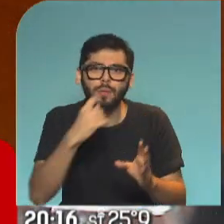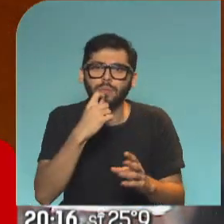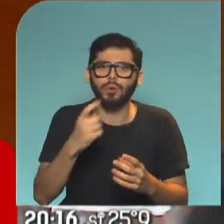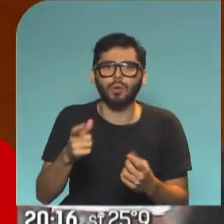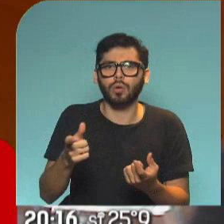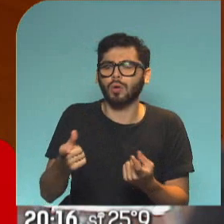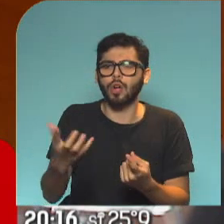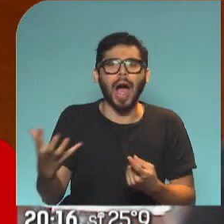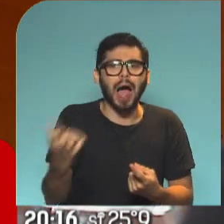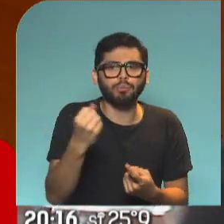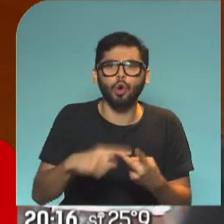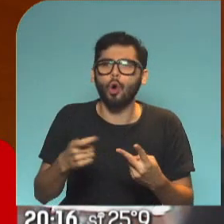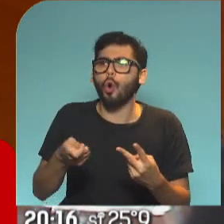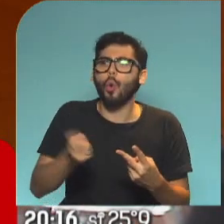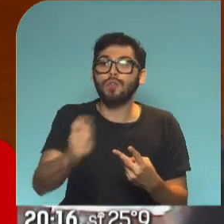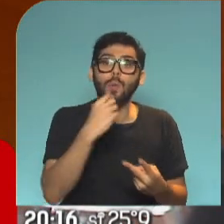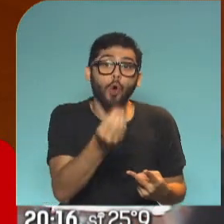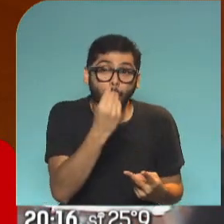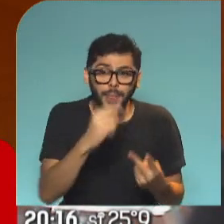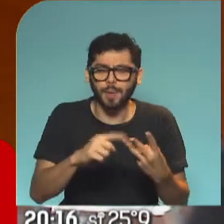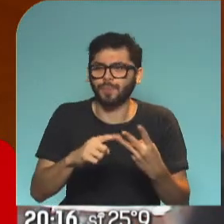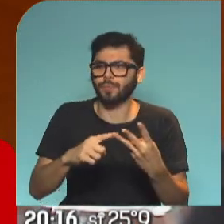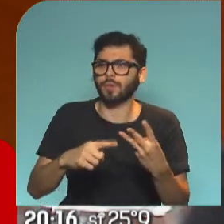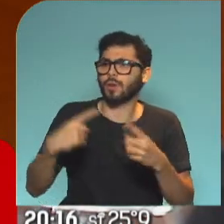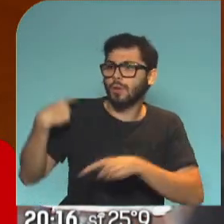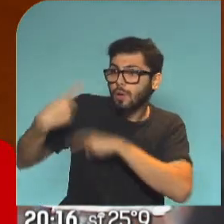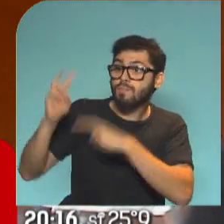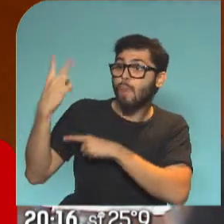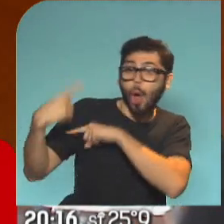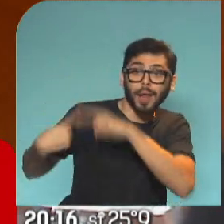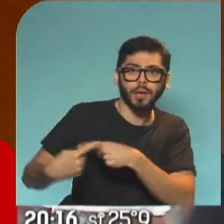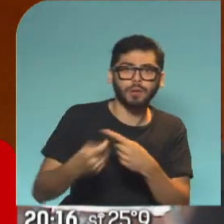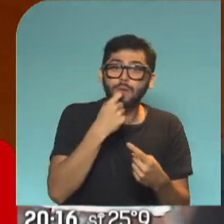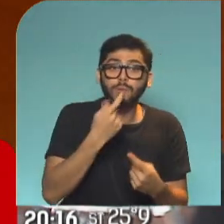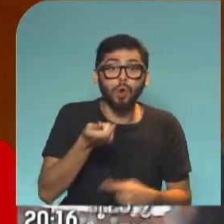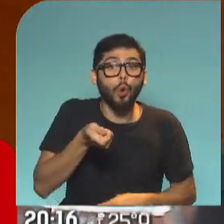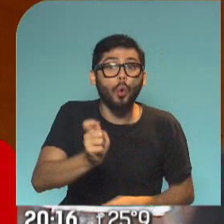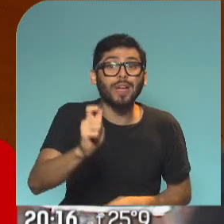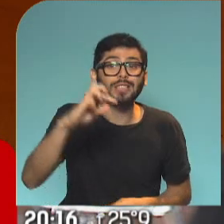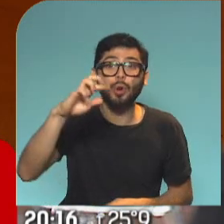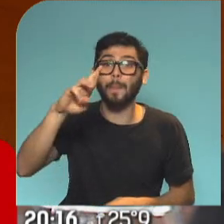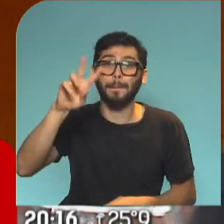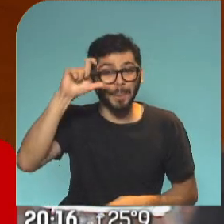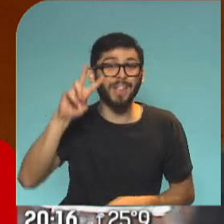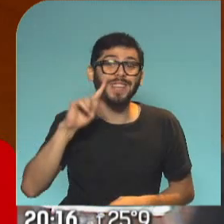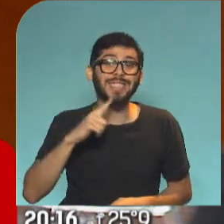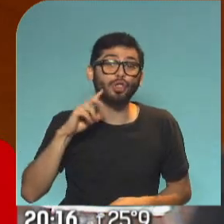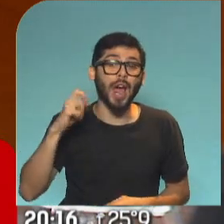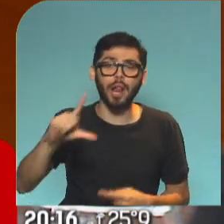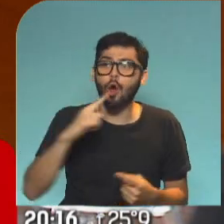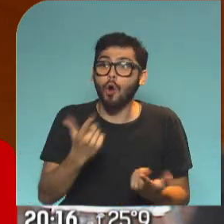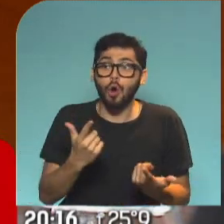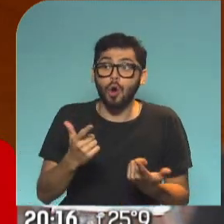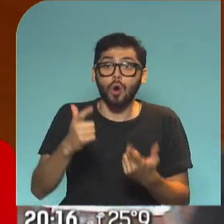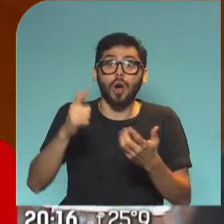de un juicio de alimentos de una sucesión hablemos esa cuestión es lo que tarda un juicio previsional un realojo del desalojo el que cobra un